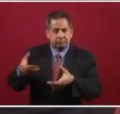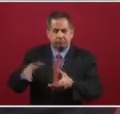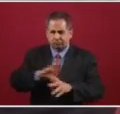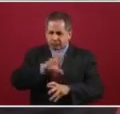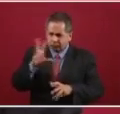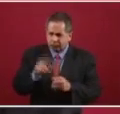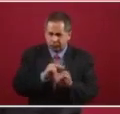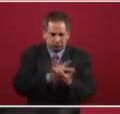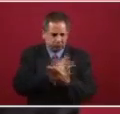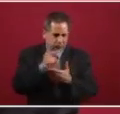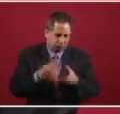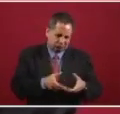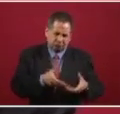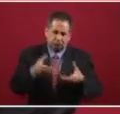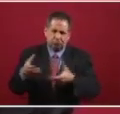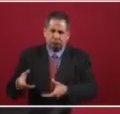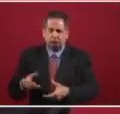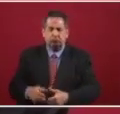programas.